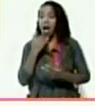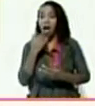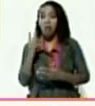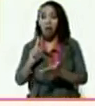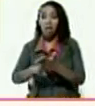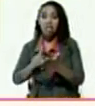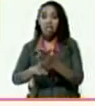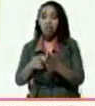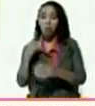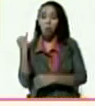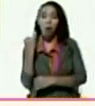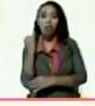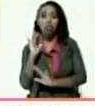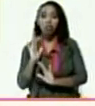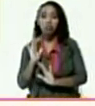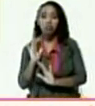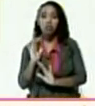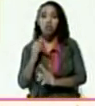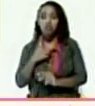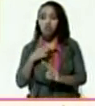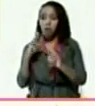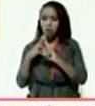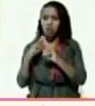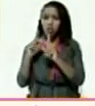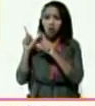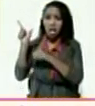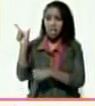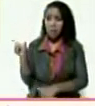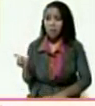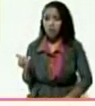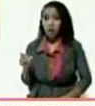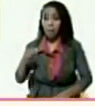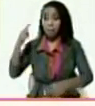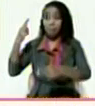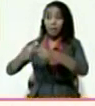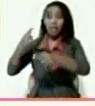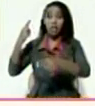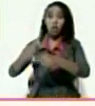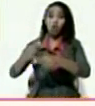Yo te voy a decir, conociendo estos personajes, es muy peligroso esa declaración,